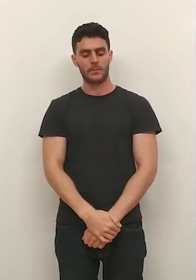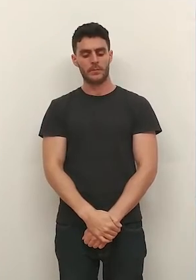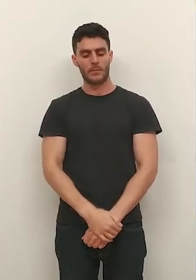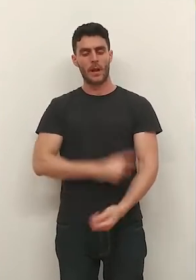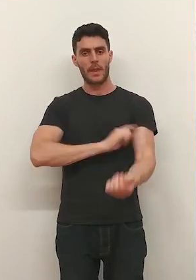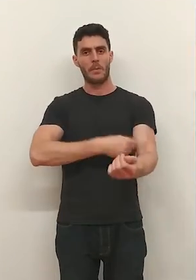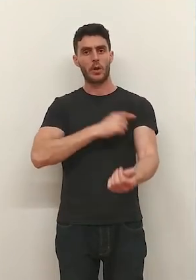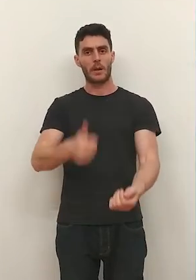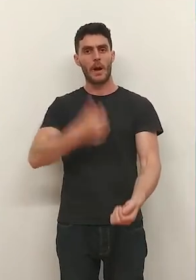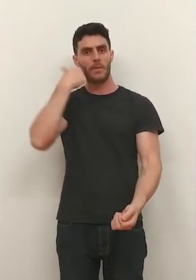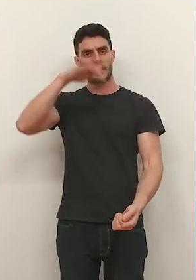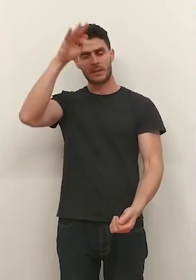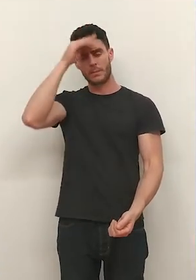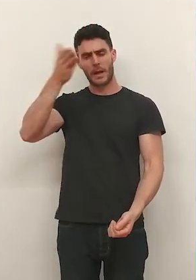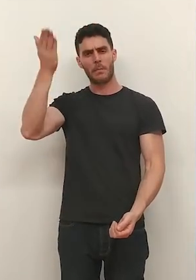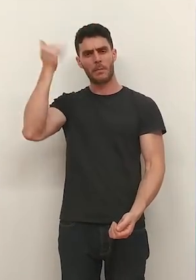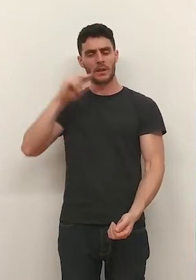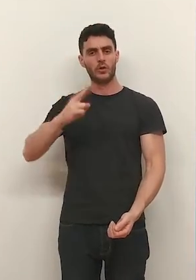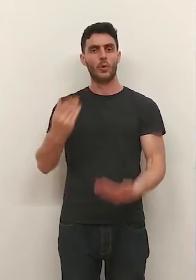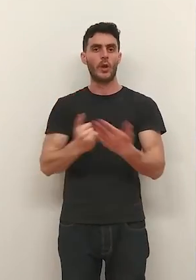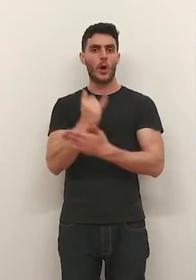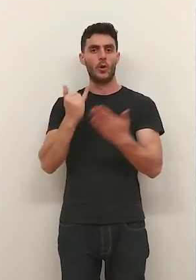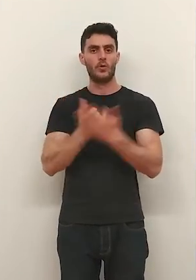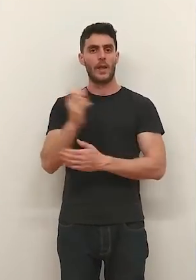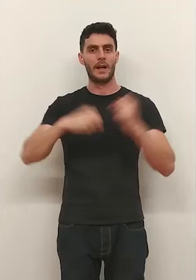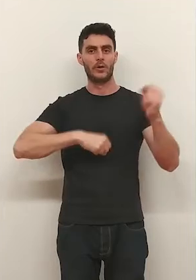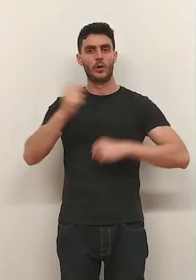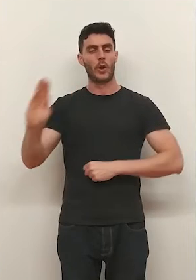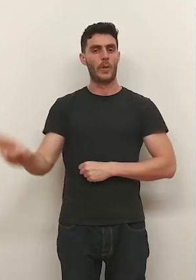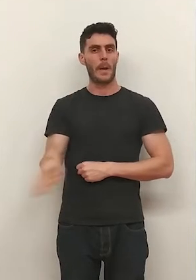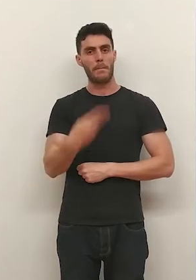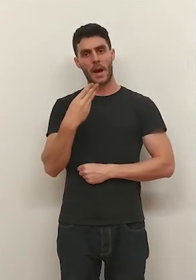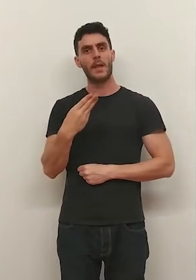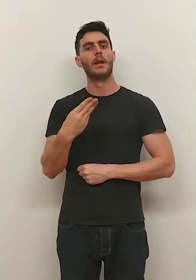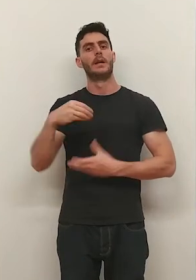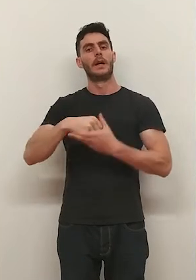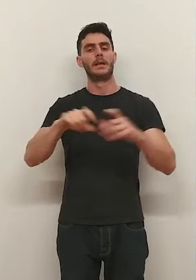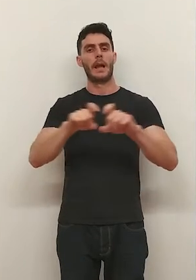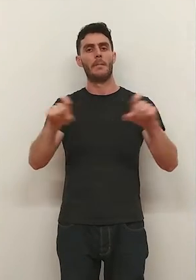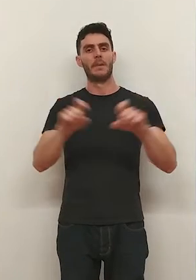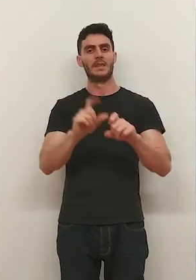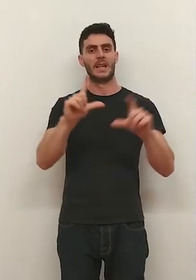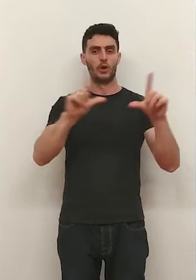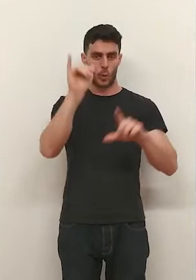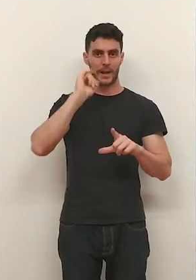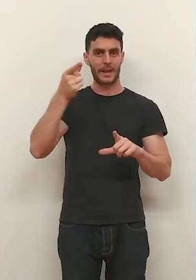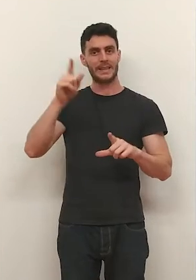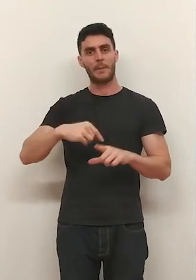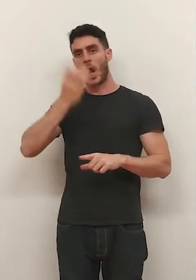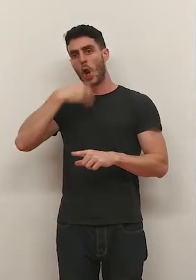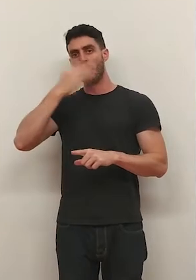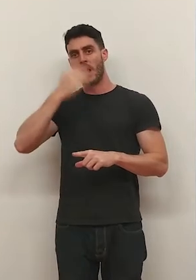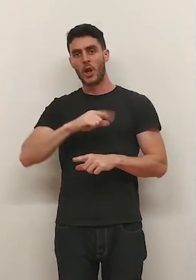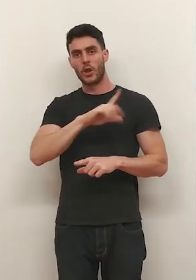Más deporte. Este fin de semana se celebró la segunda jornada del torneo de pádel Interempresas TVR Villamed Los Manzanos. Más de